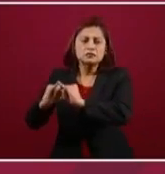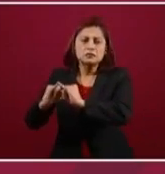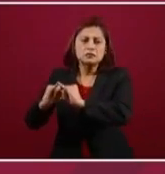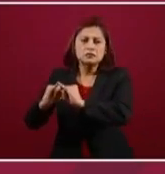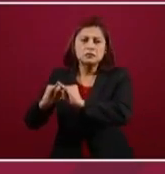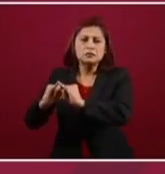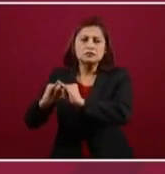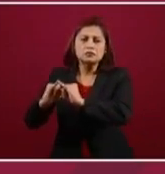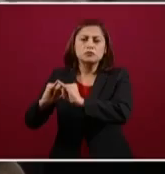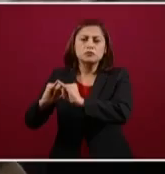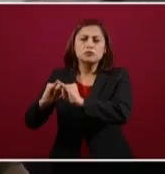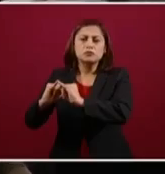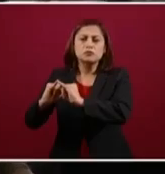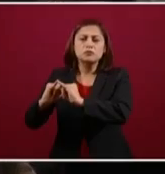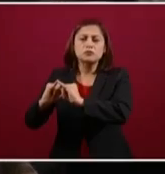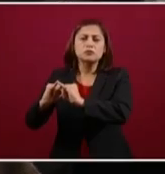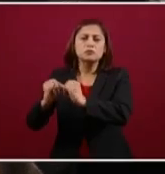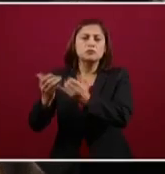para